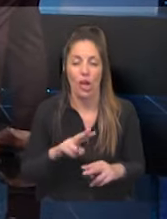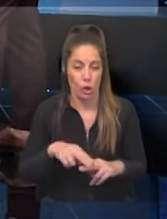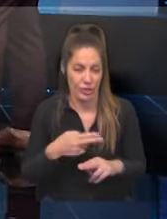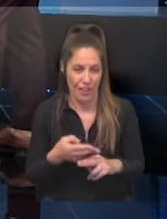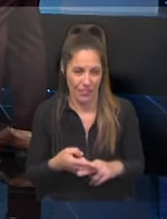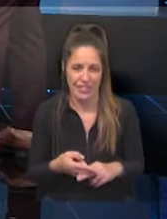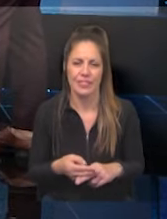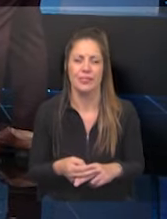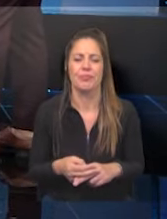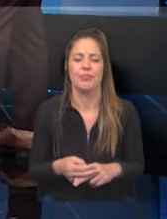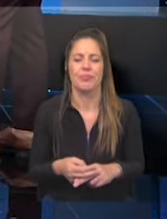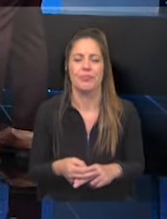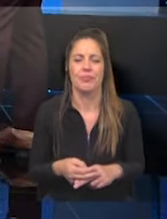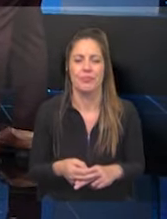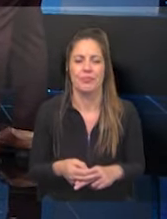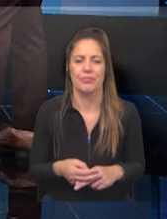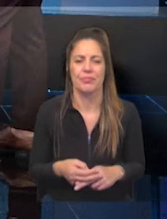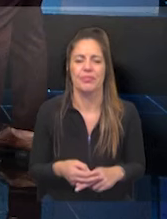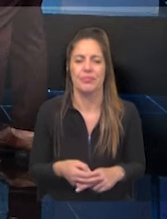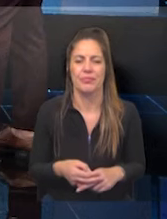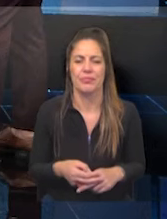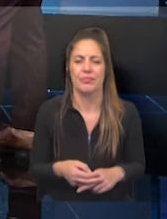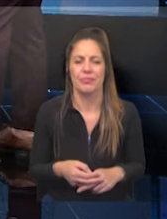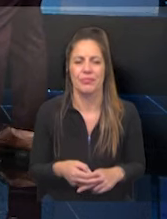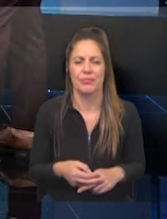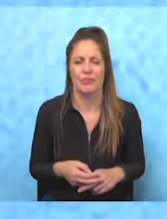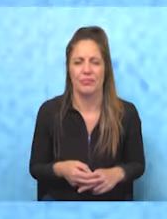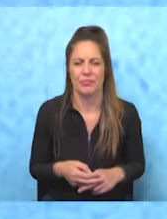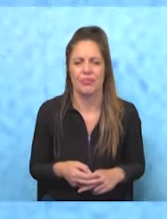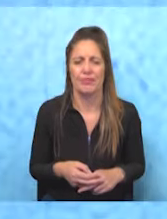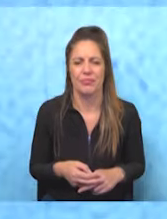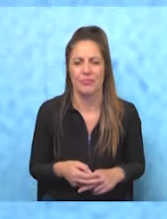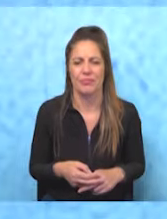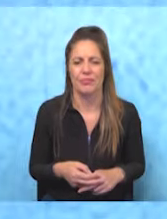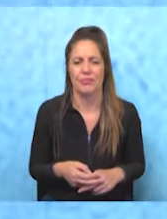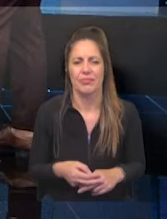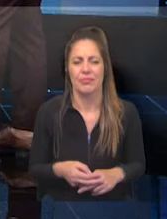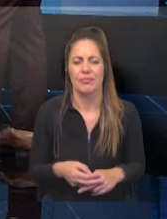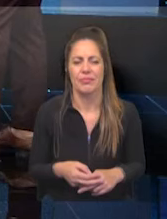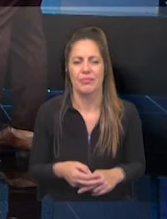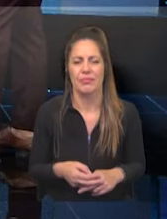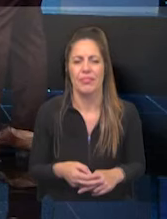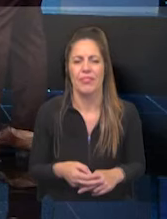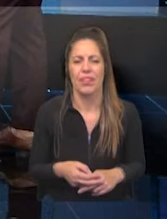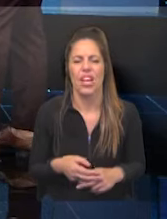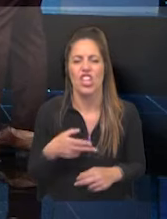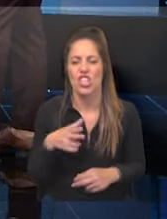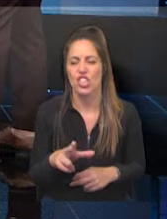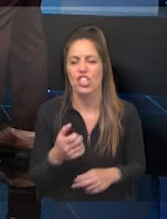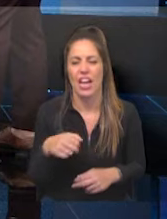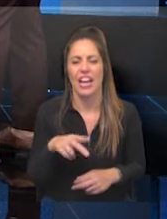sí guia gu shangrila o sangrila shangrila